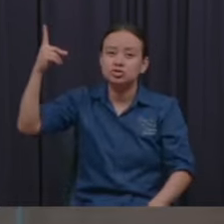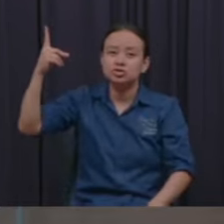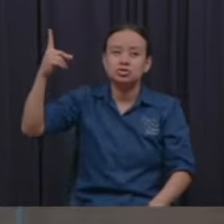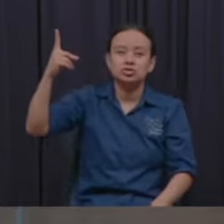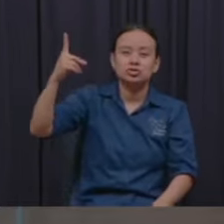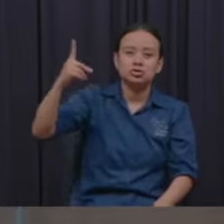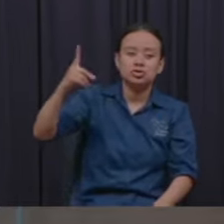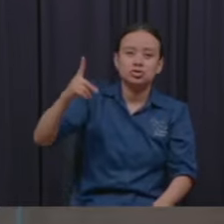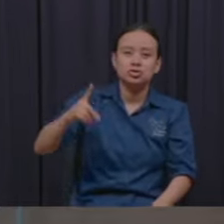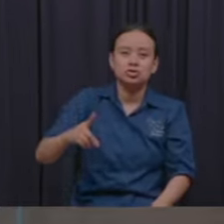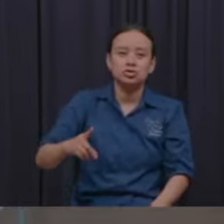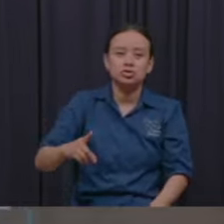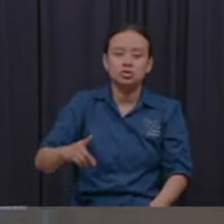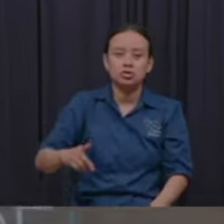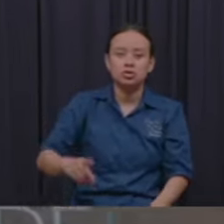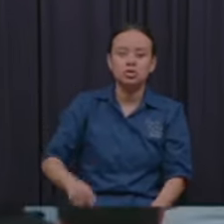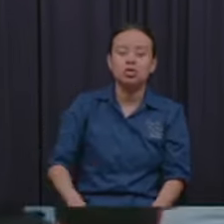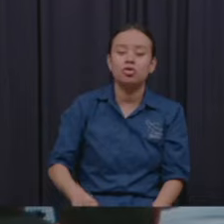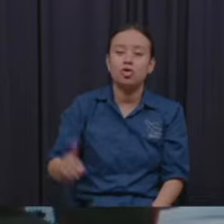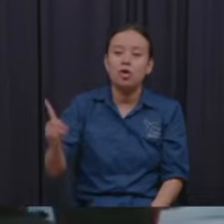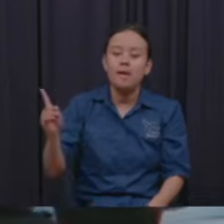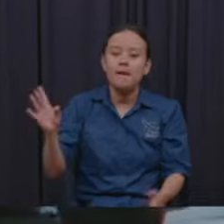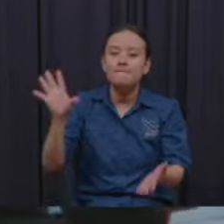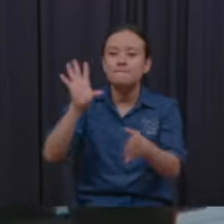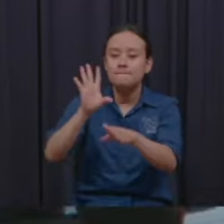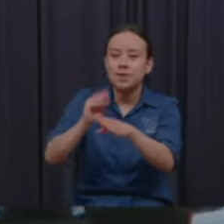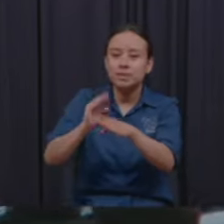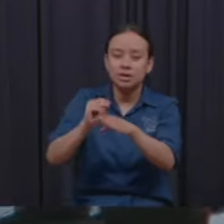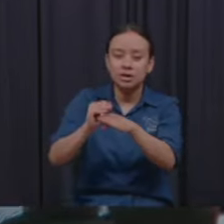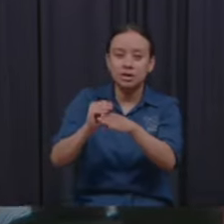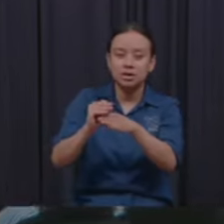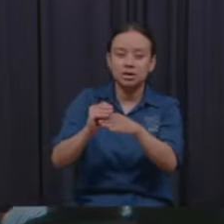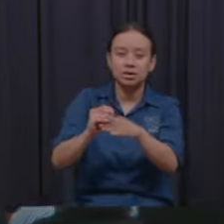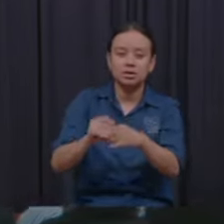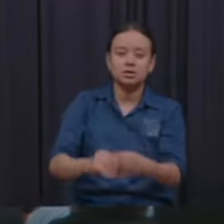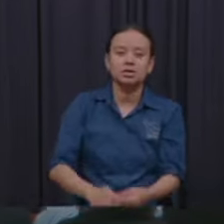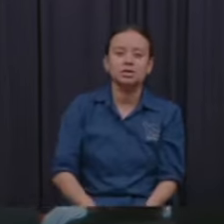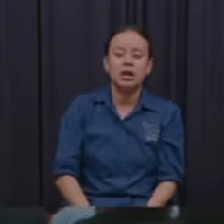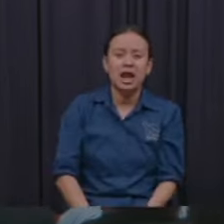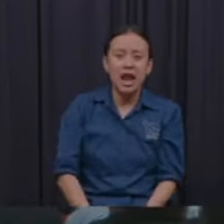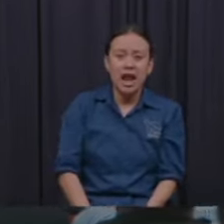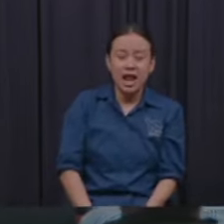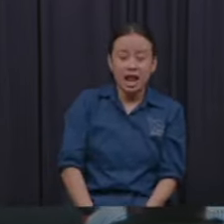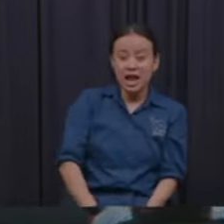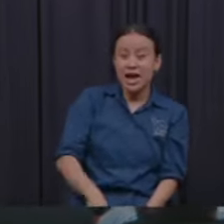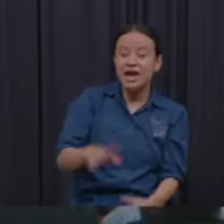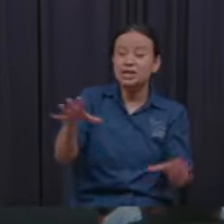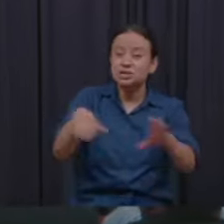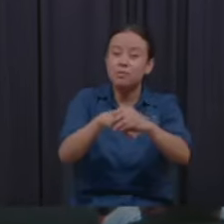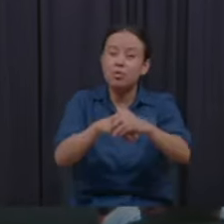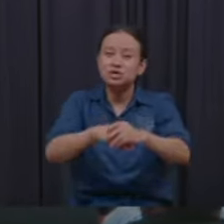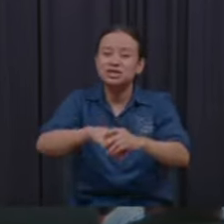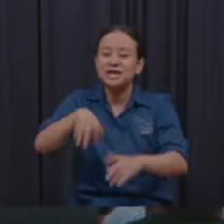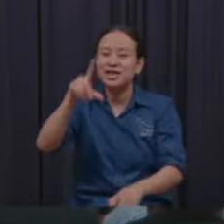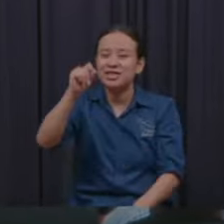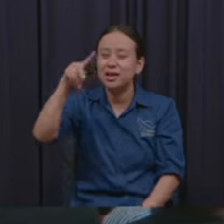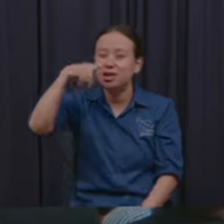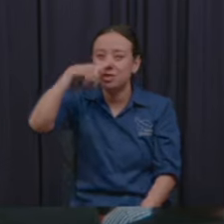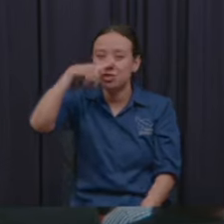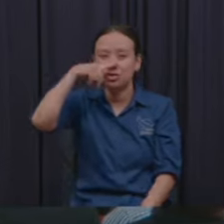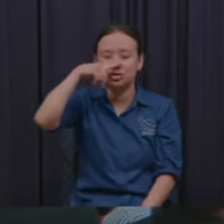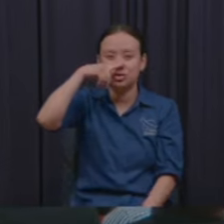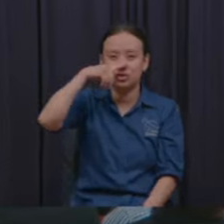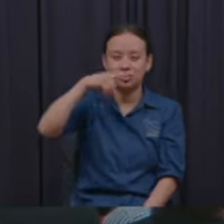decirle por qué. Porque lo que vemos nosotros en la conducta de la mujer de Lot y de las hijas de Lot significa que